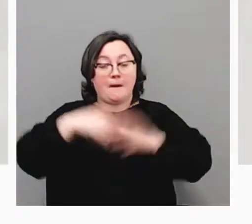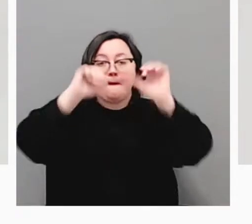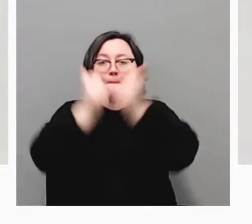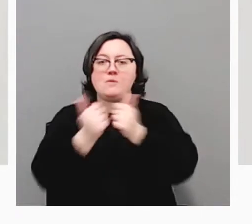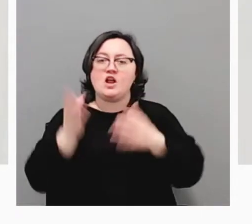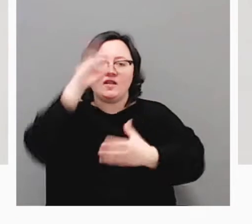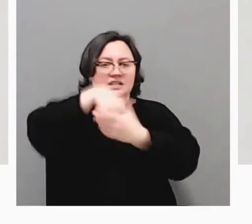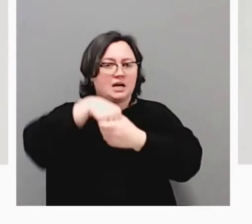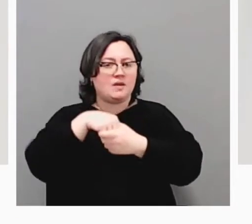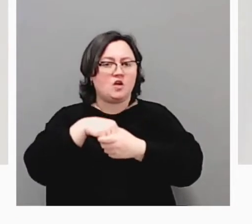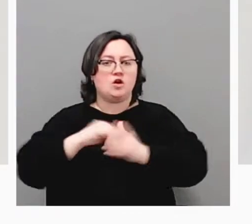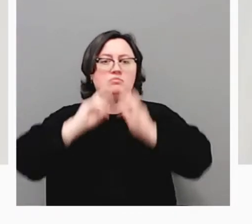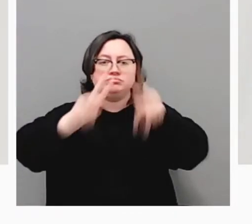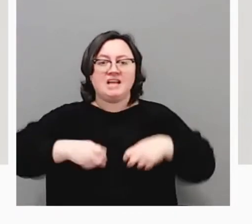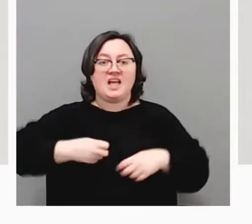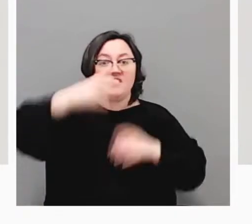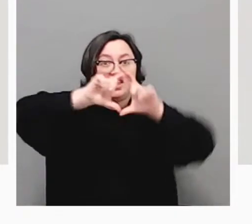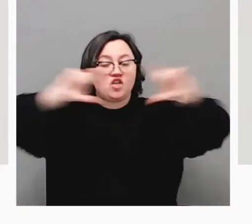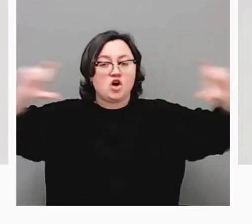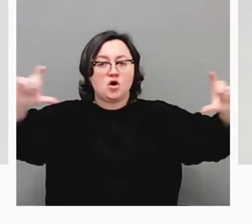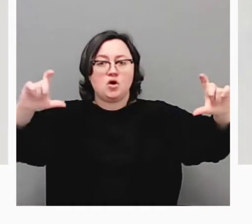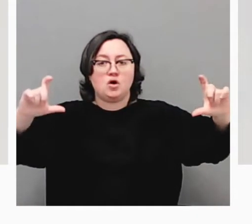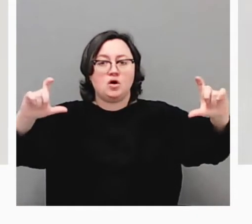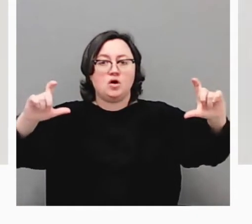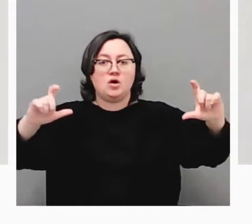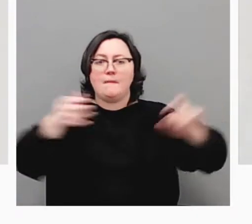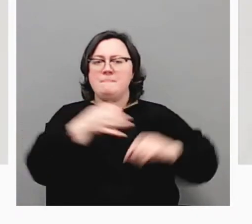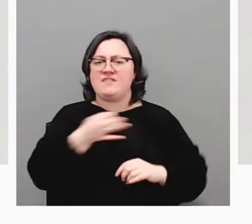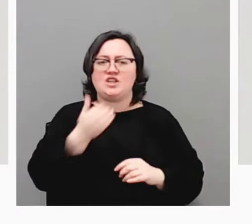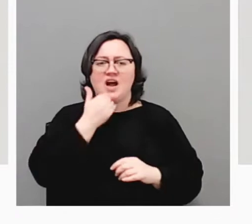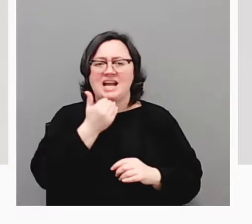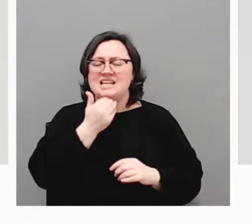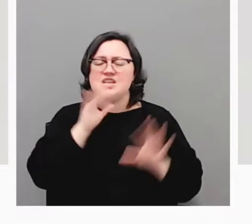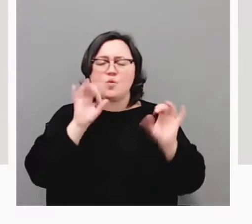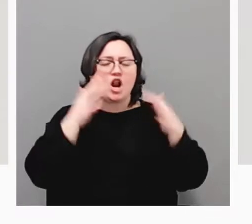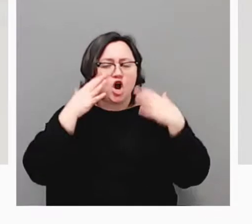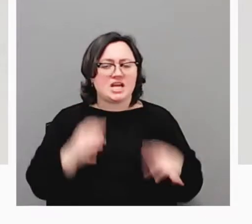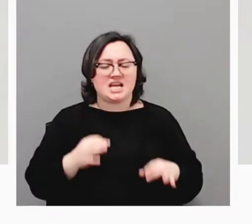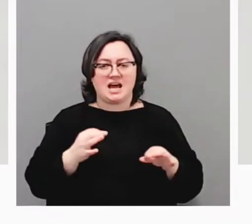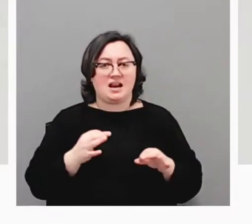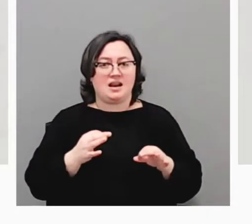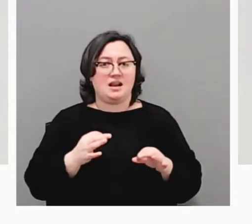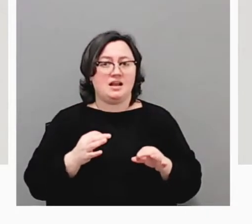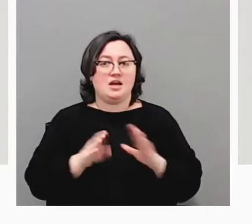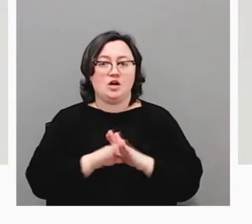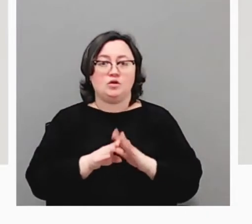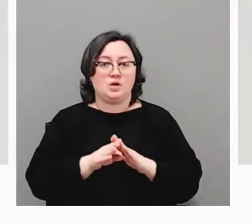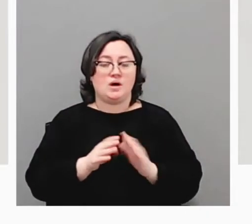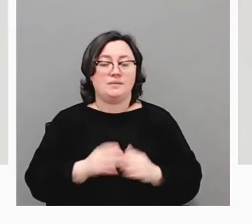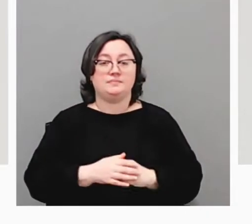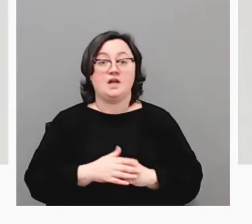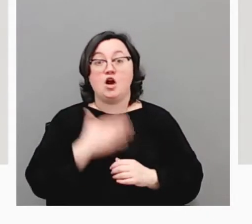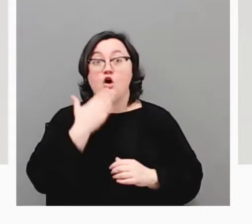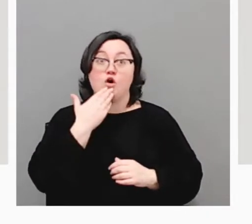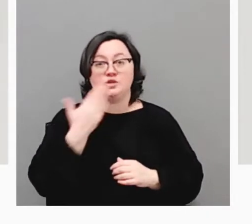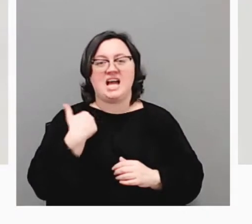intervención que ha dejado el edificio totalmente perfecto, casi como si hubiese sido hecho ayer.